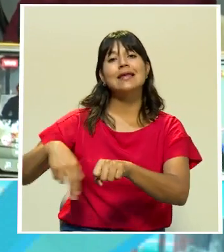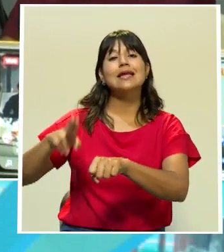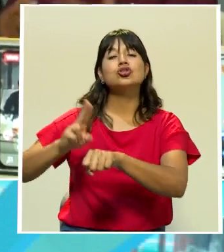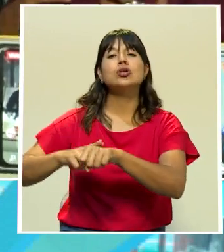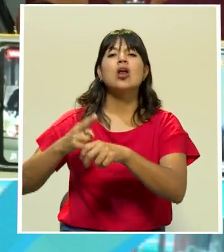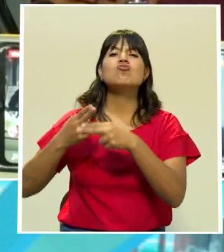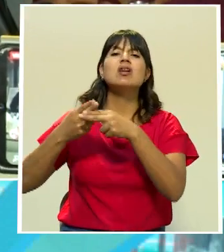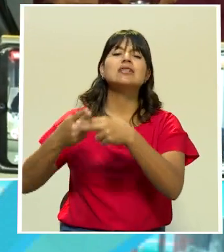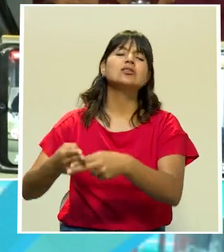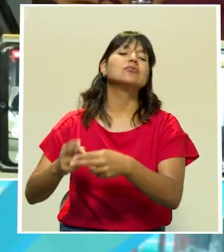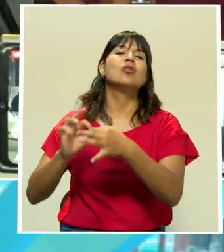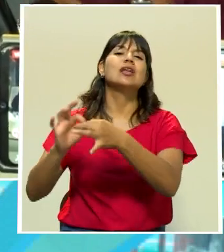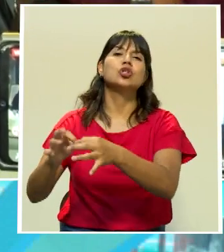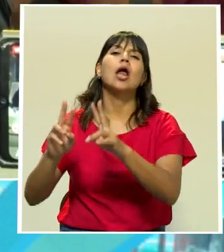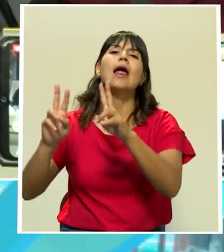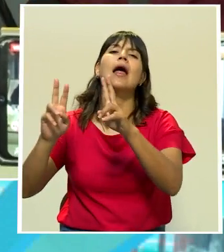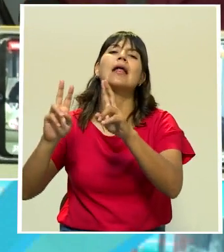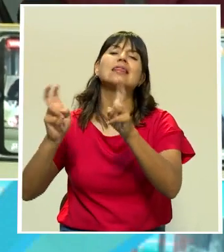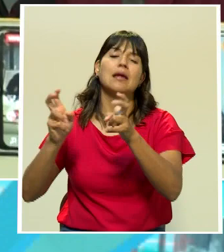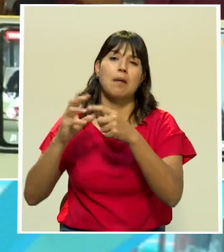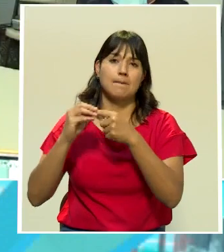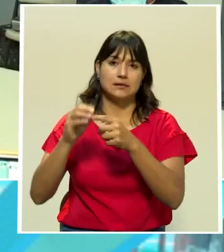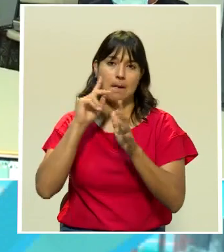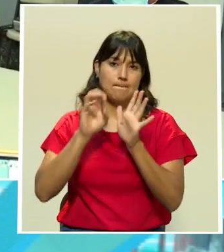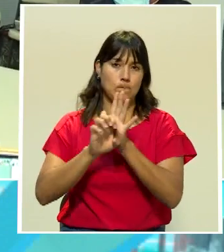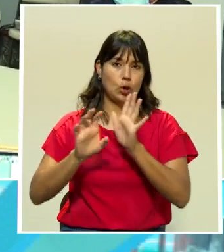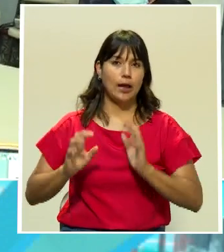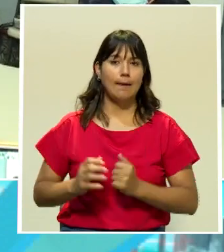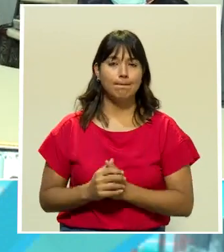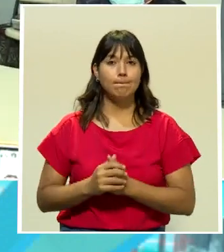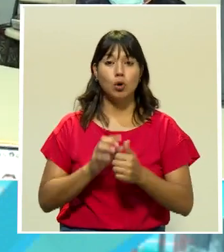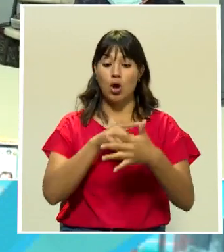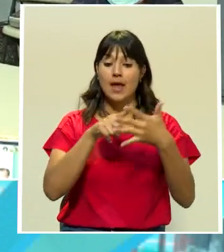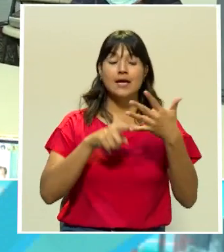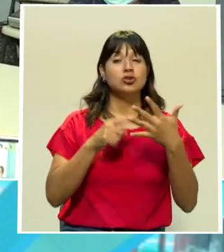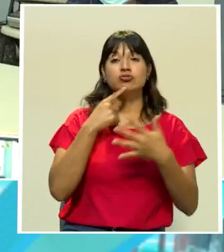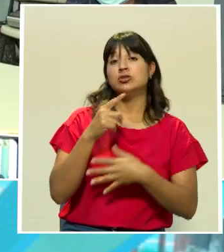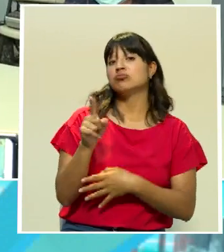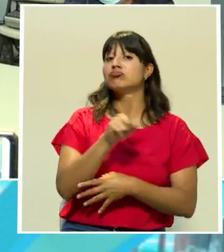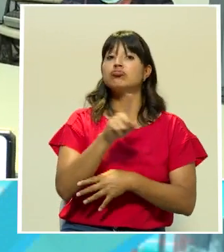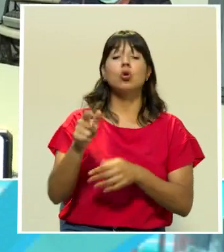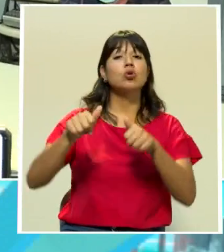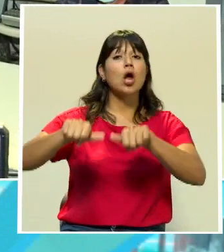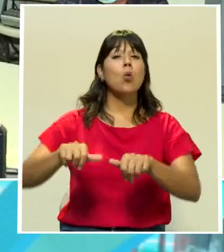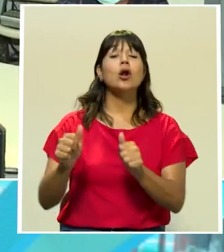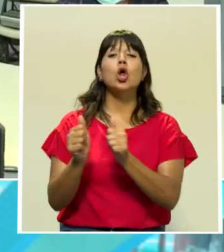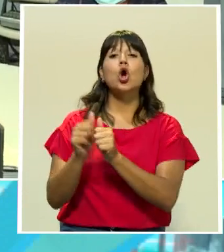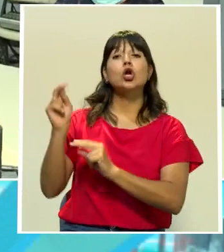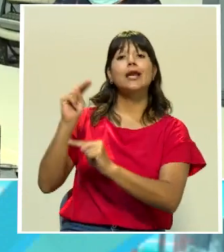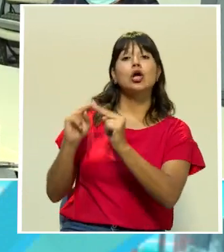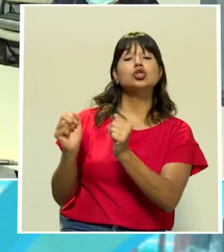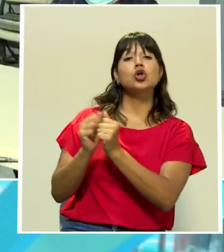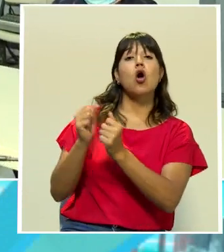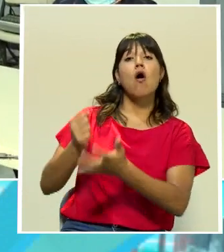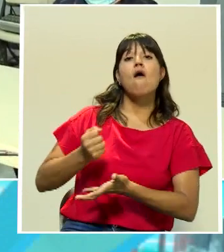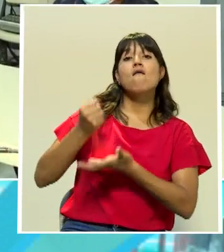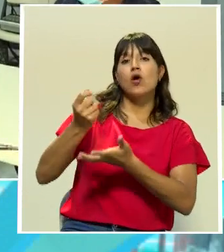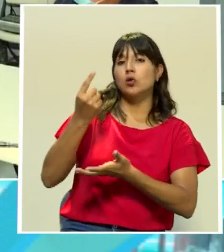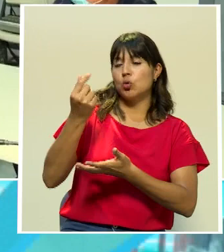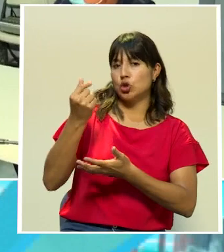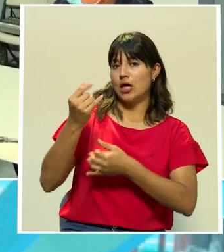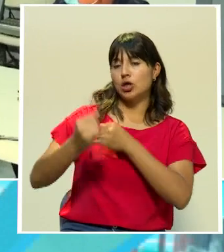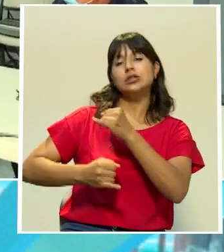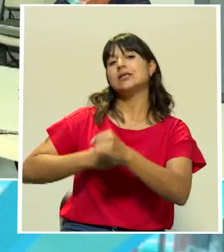o elementos principales. Por ejemplo, le dicen no al acuerdo con el Fondo Monetario Internacional, no a